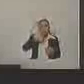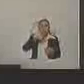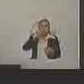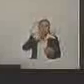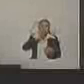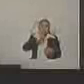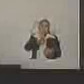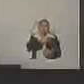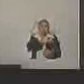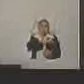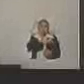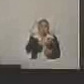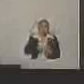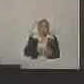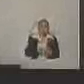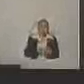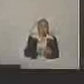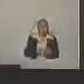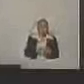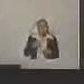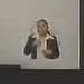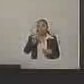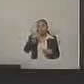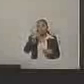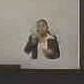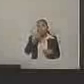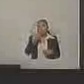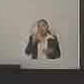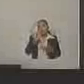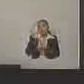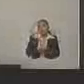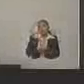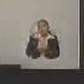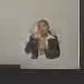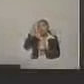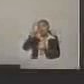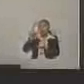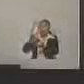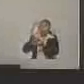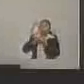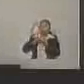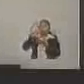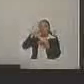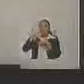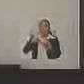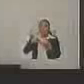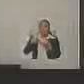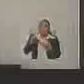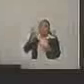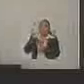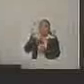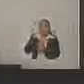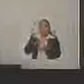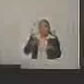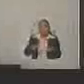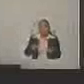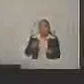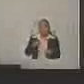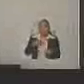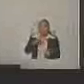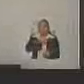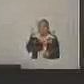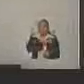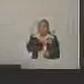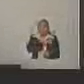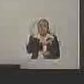donde no tengo la ocasión de contar con un compañero de vida que me apoye en el gasto diario. Y debo decir que las